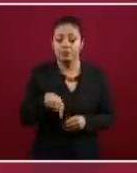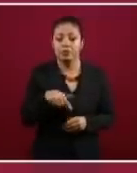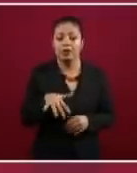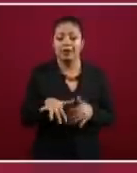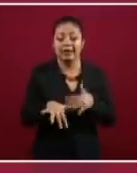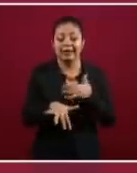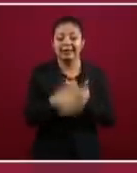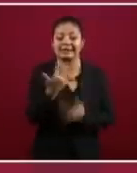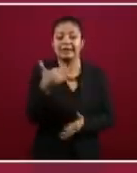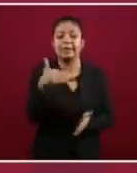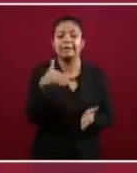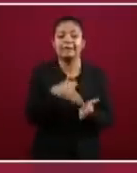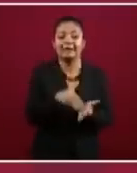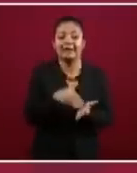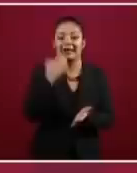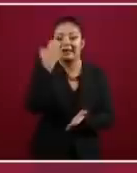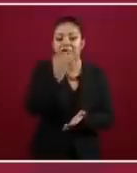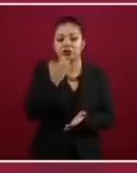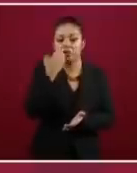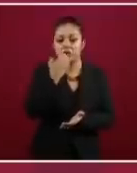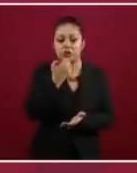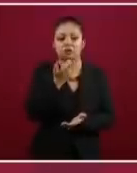15,000 escuelas van a tener su presupuesto.